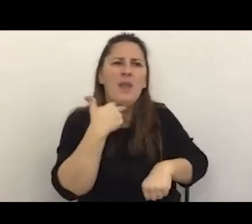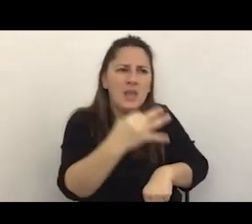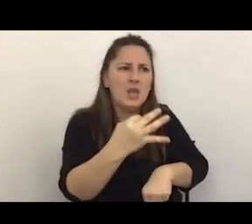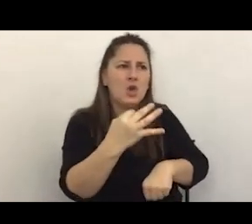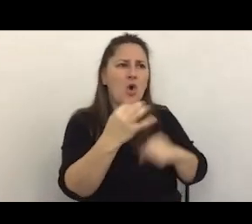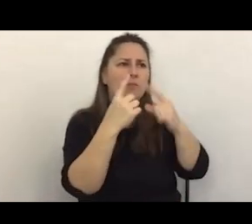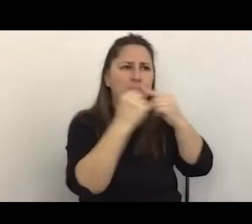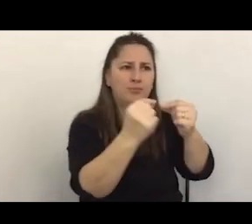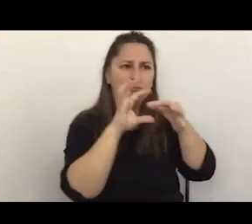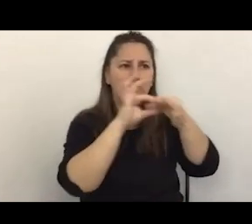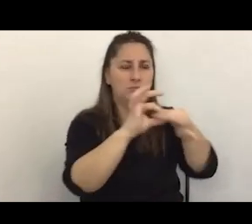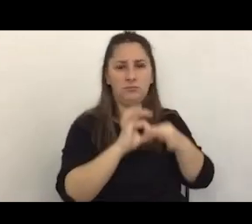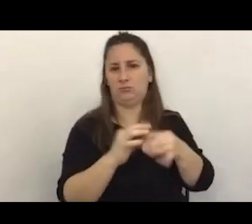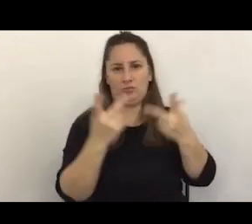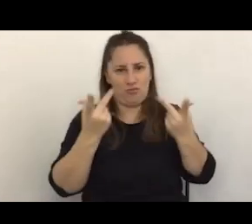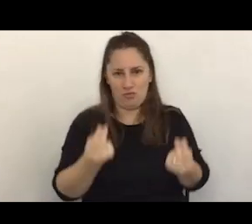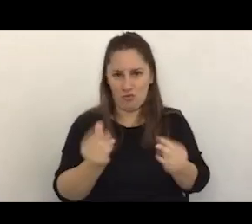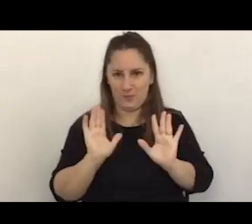En cambio,